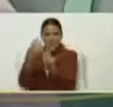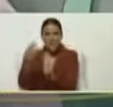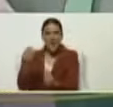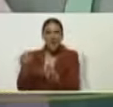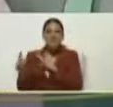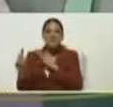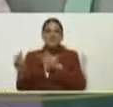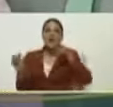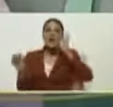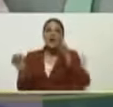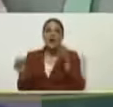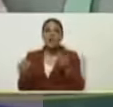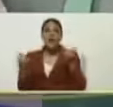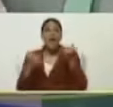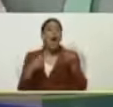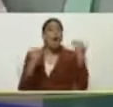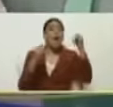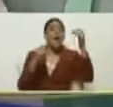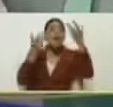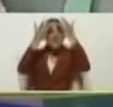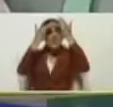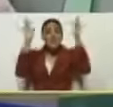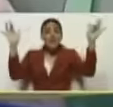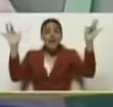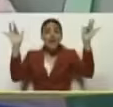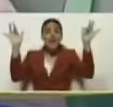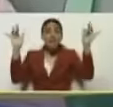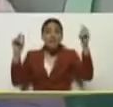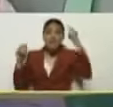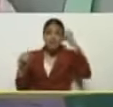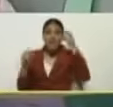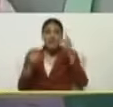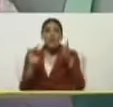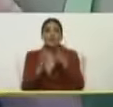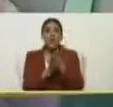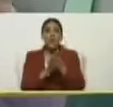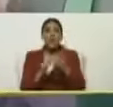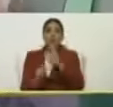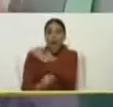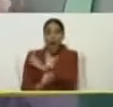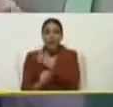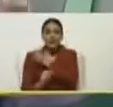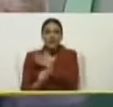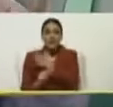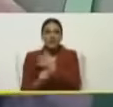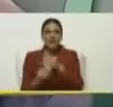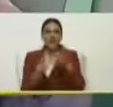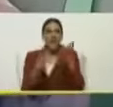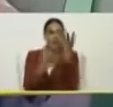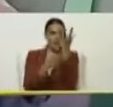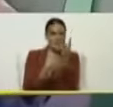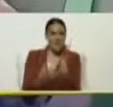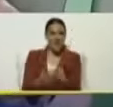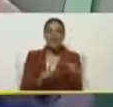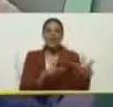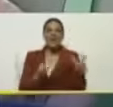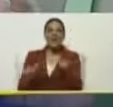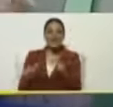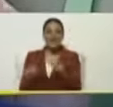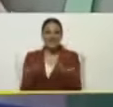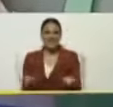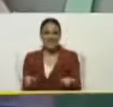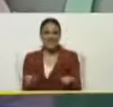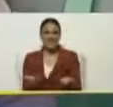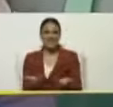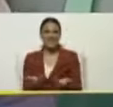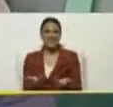hay inteligencia artificial, también hay manga curada que suelta